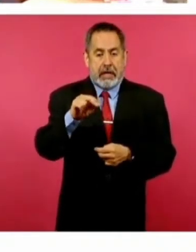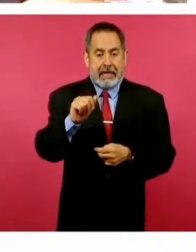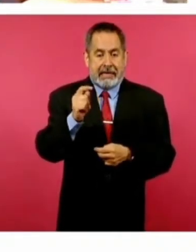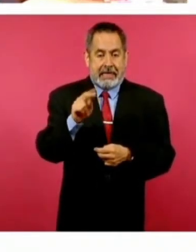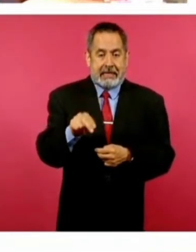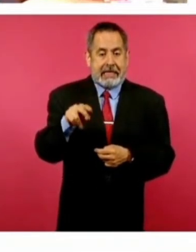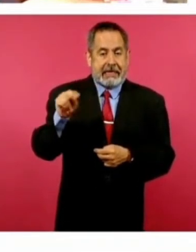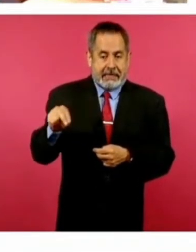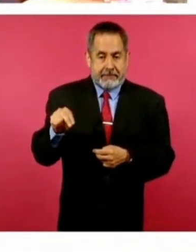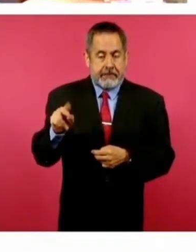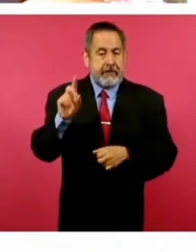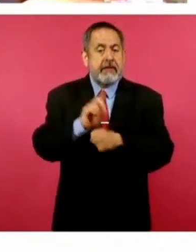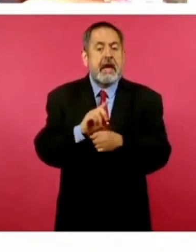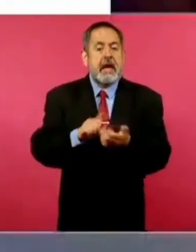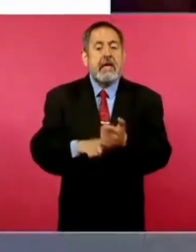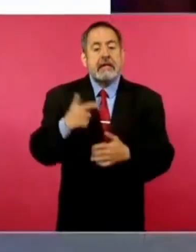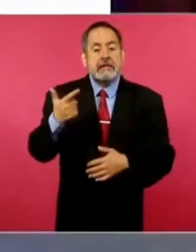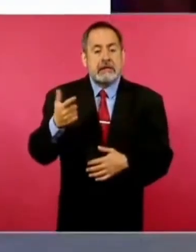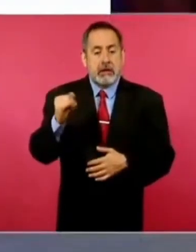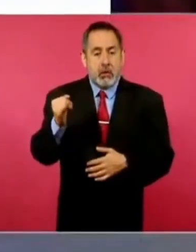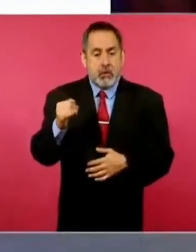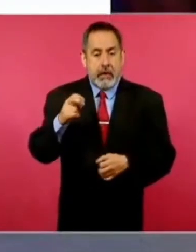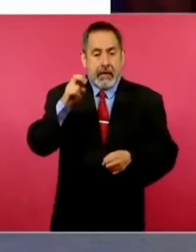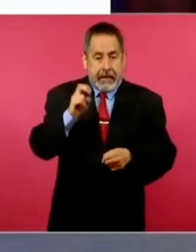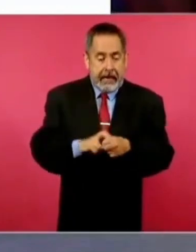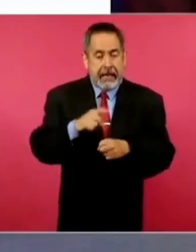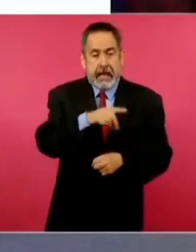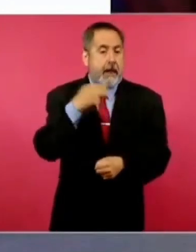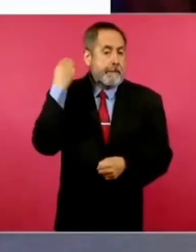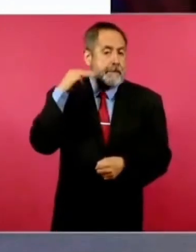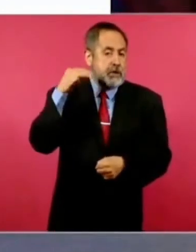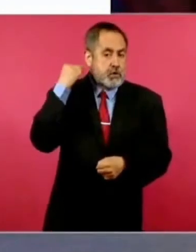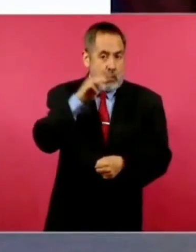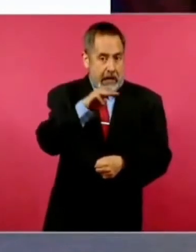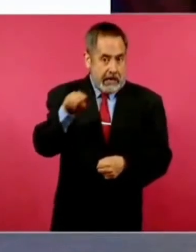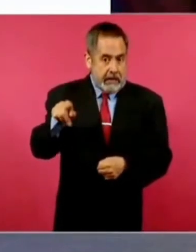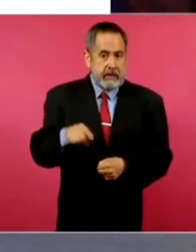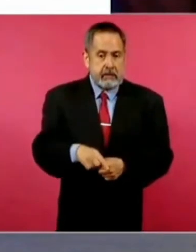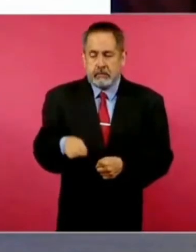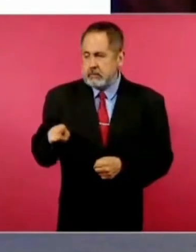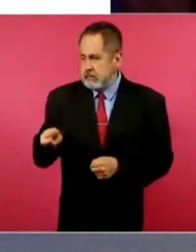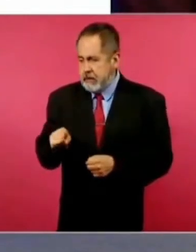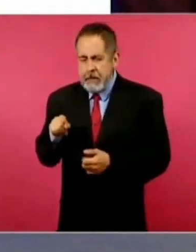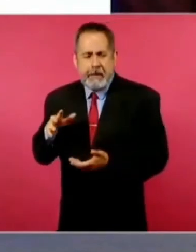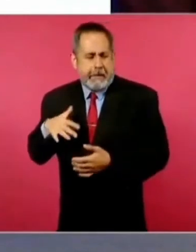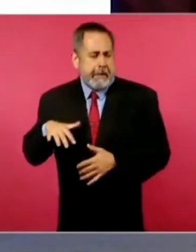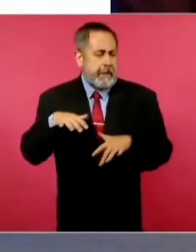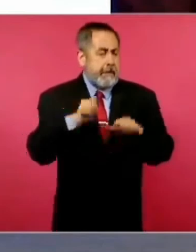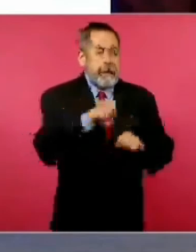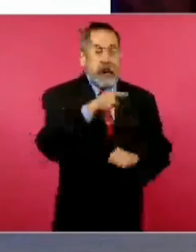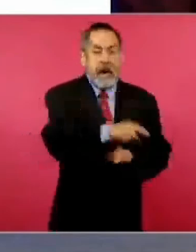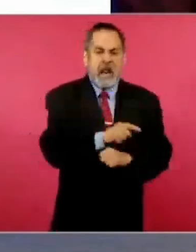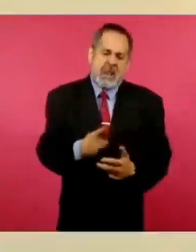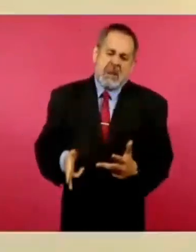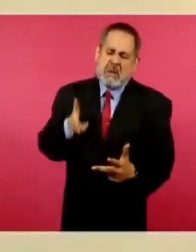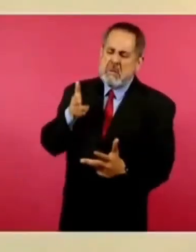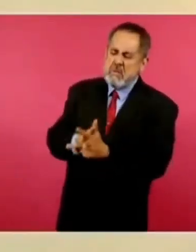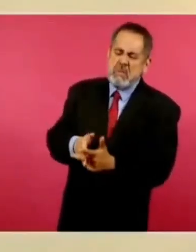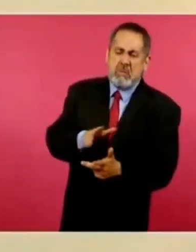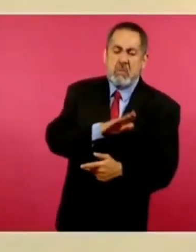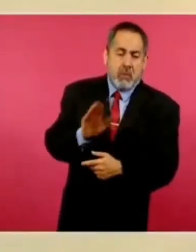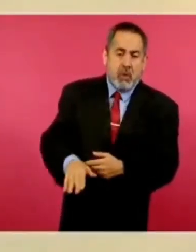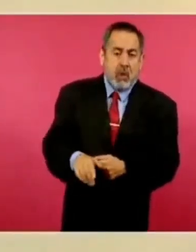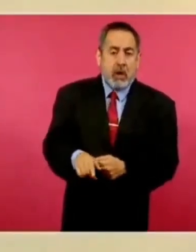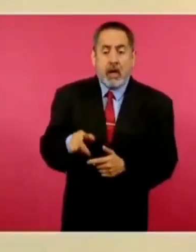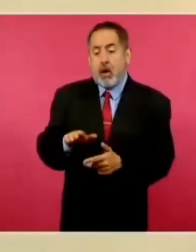7 de junio en por la fiscalía de Michoacán tras cumplimentar una orden de aprensión por el delito de homicidio calificado cometido